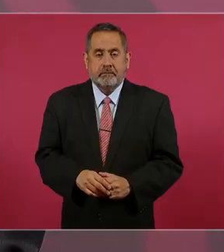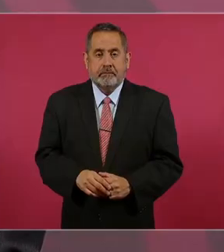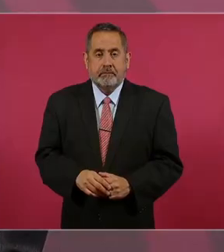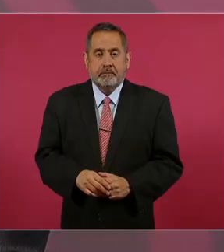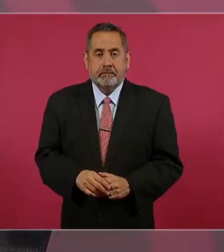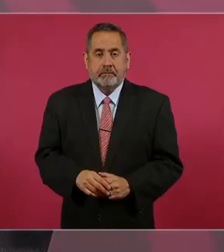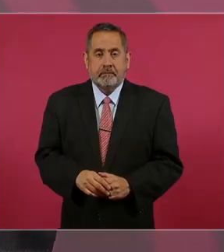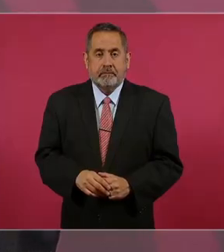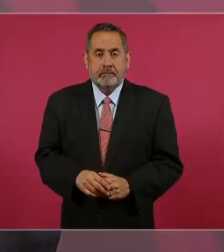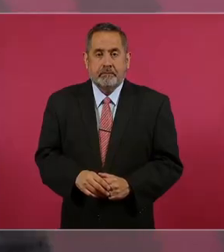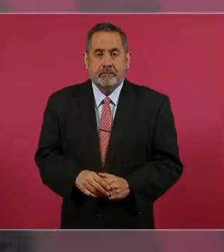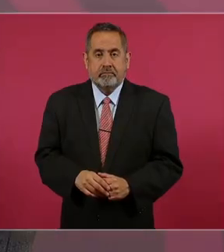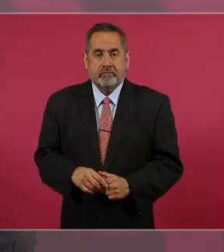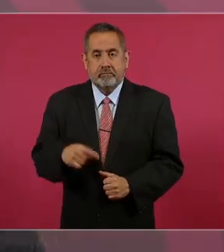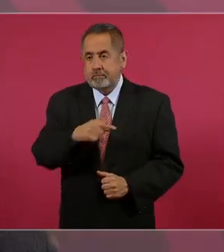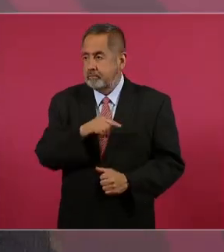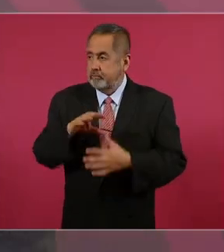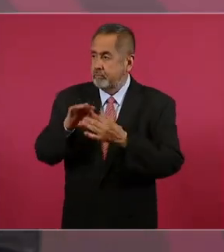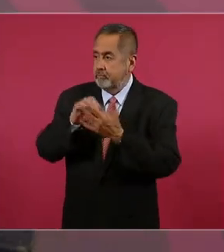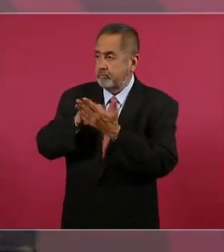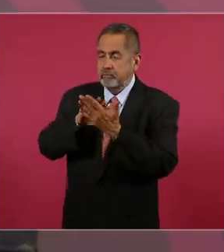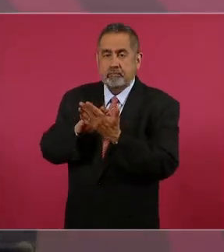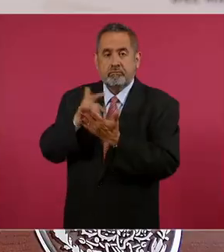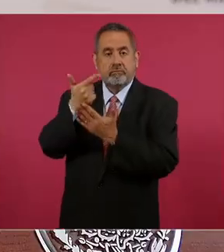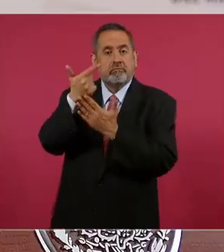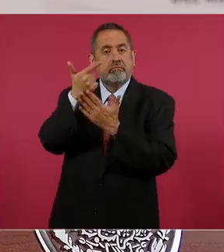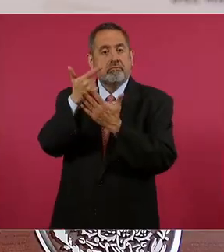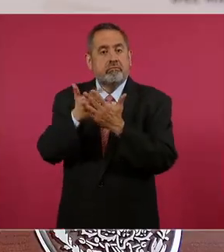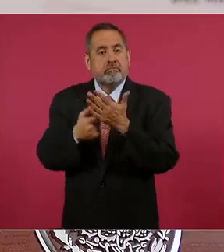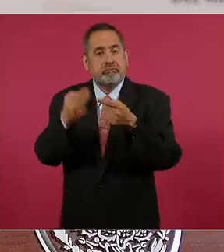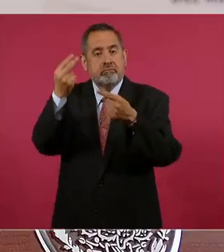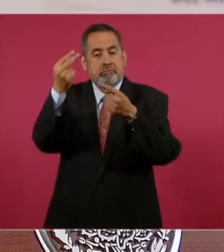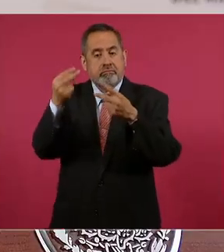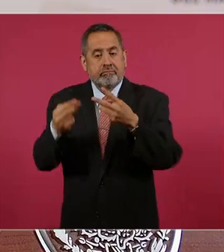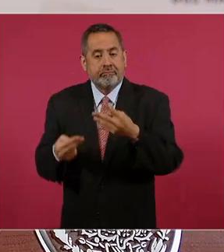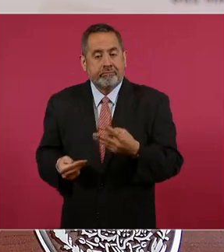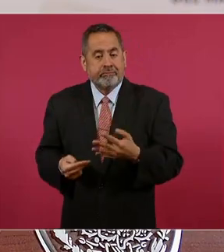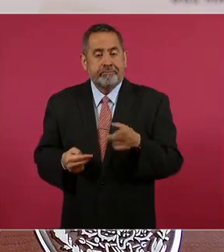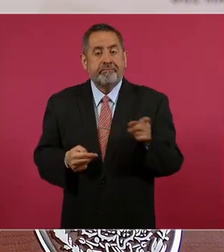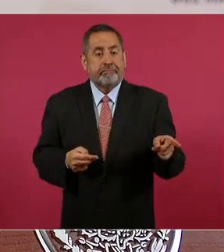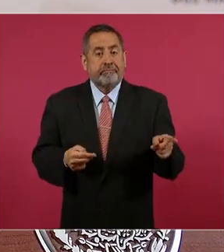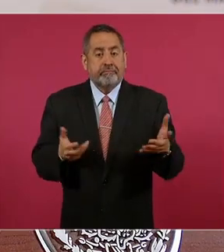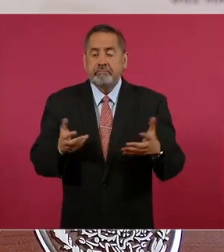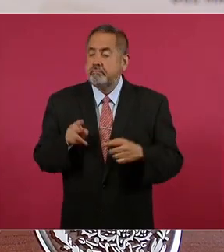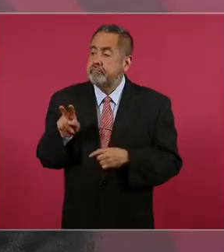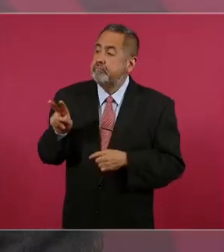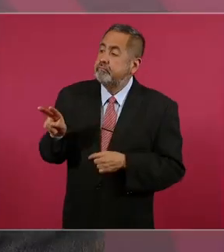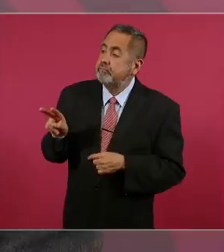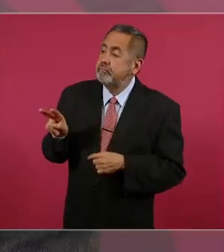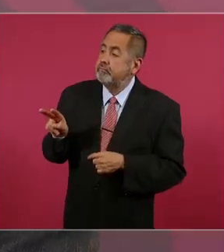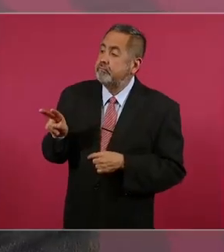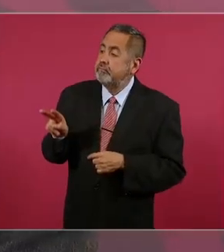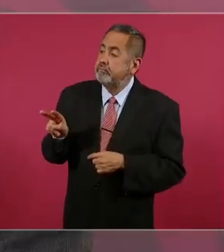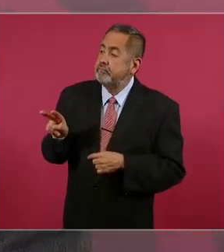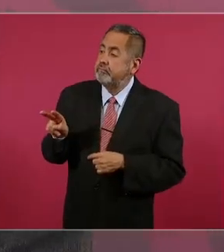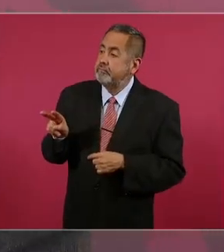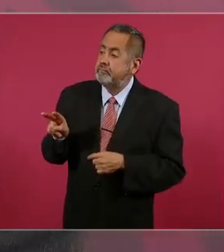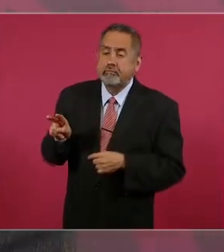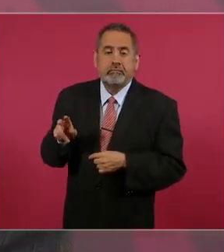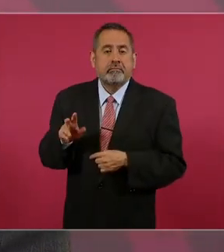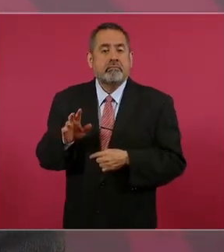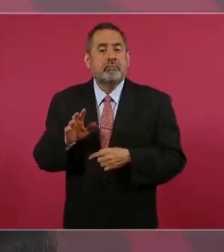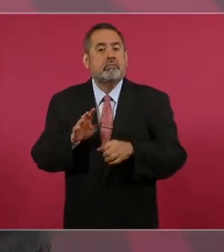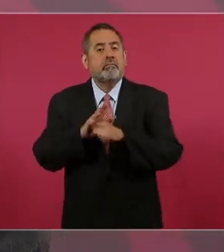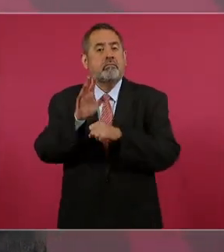un listado, van a hacer un listado de todas las supuestas